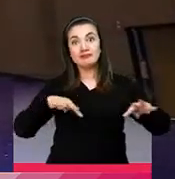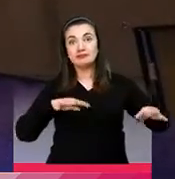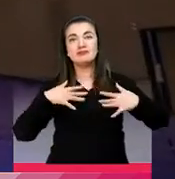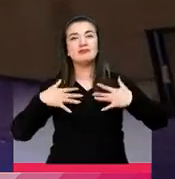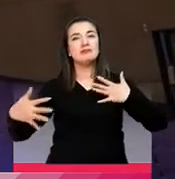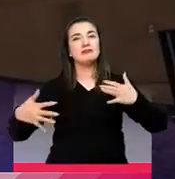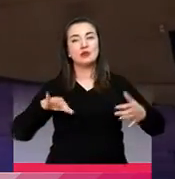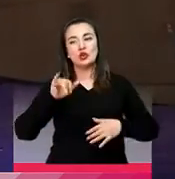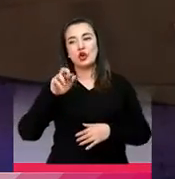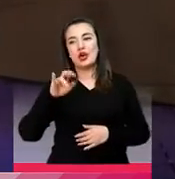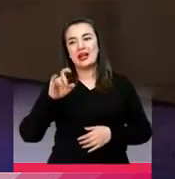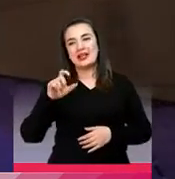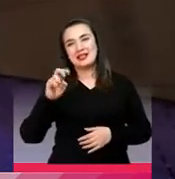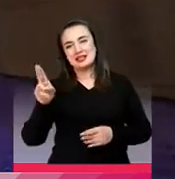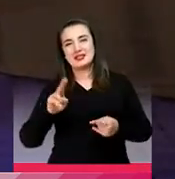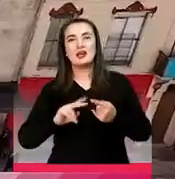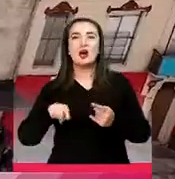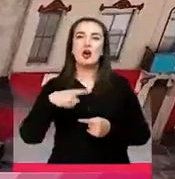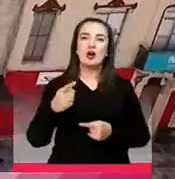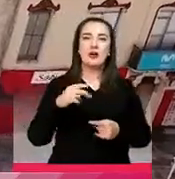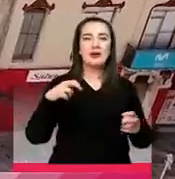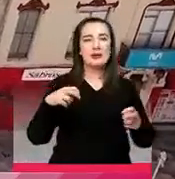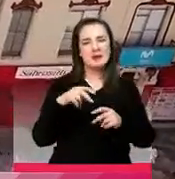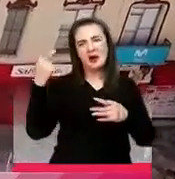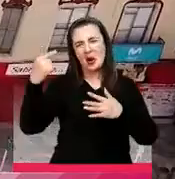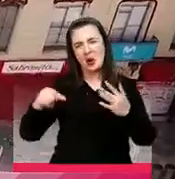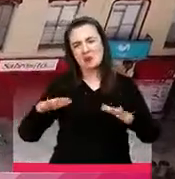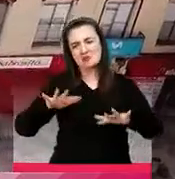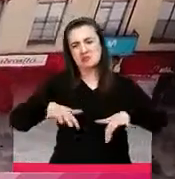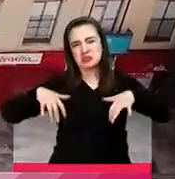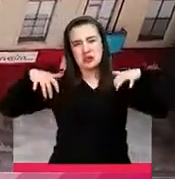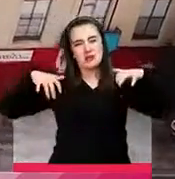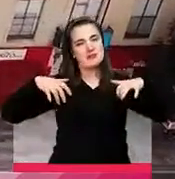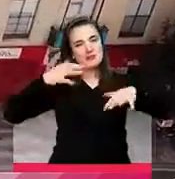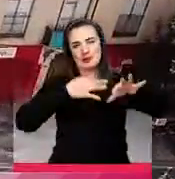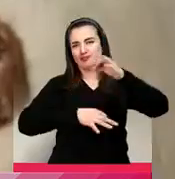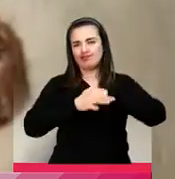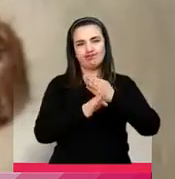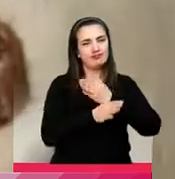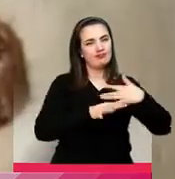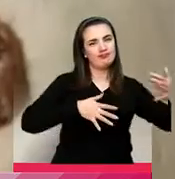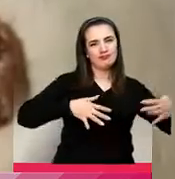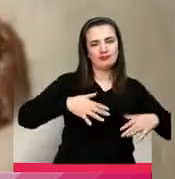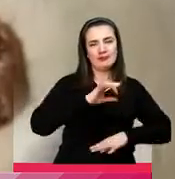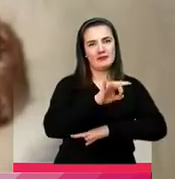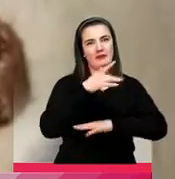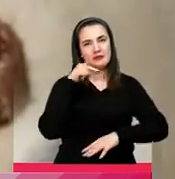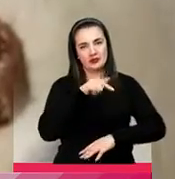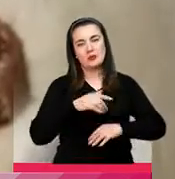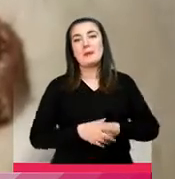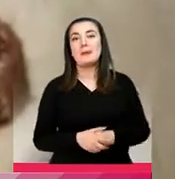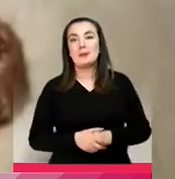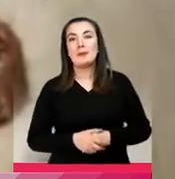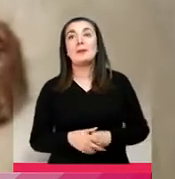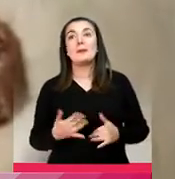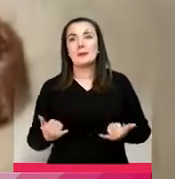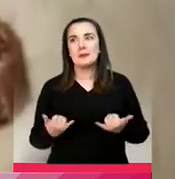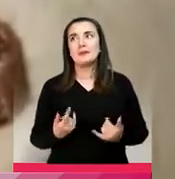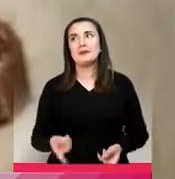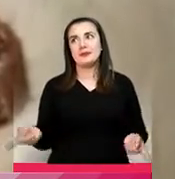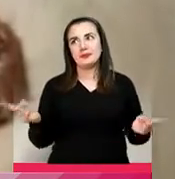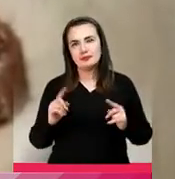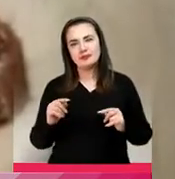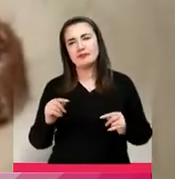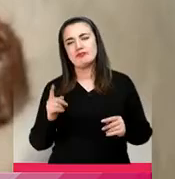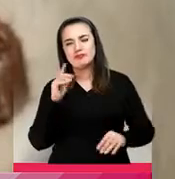jorge eliécer gaitán y el teatro el parque entre otros seguirán transmitiendo ese sin público estamos efectivamente ya haciendo labores de